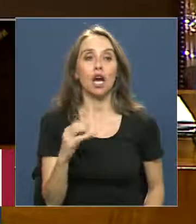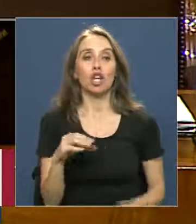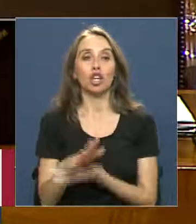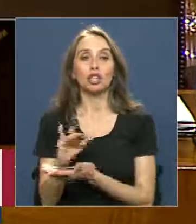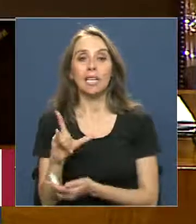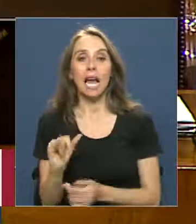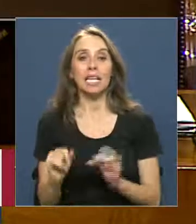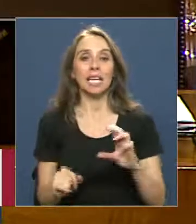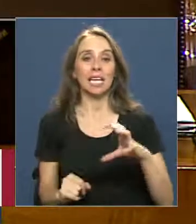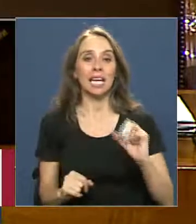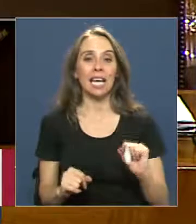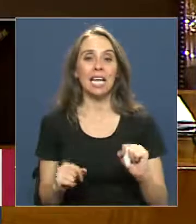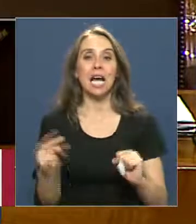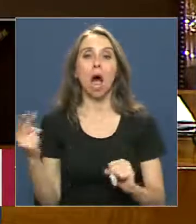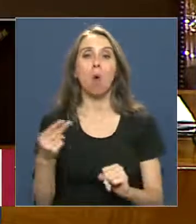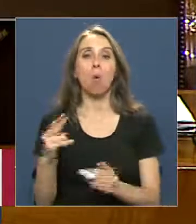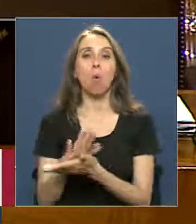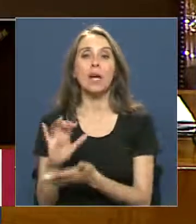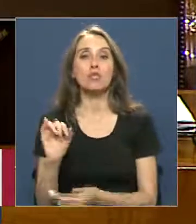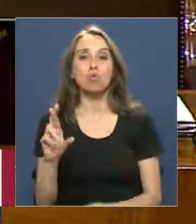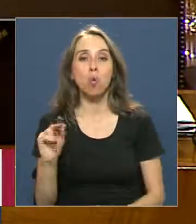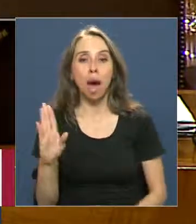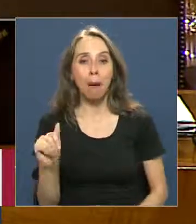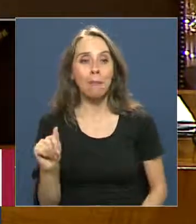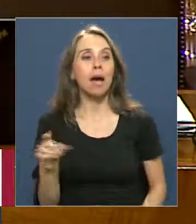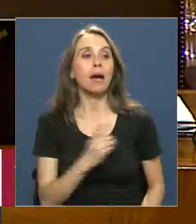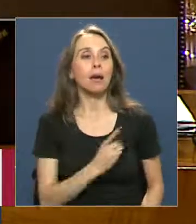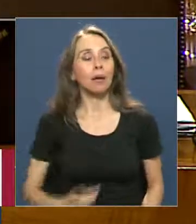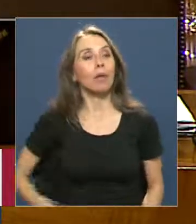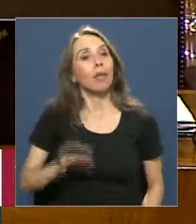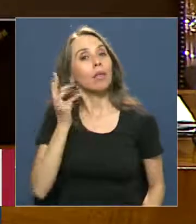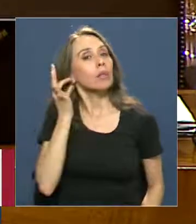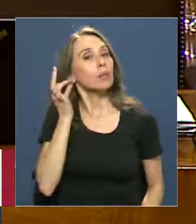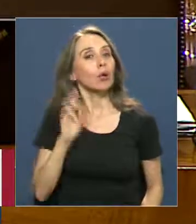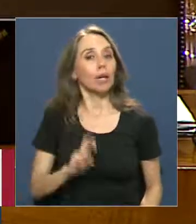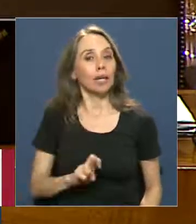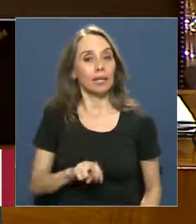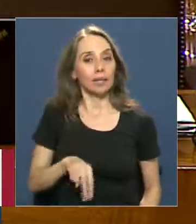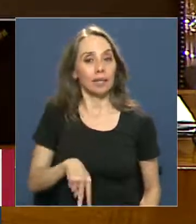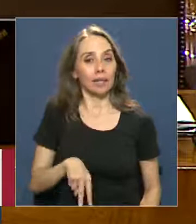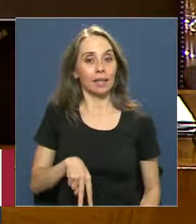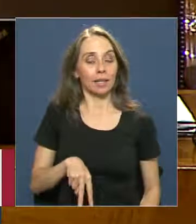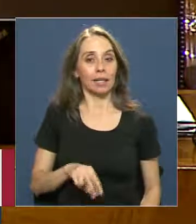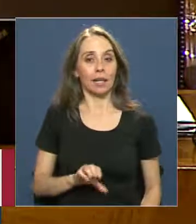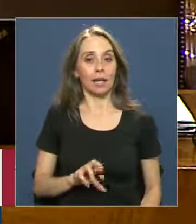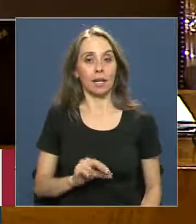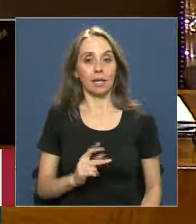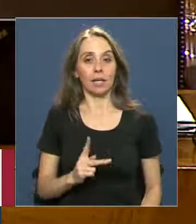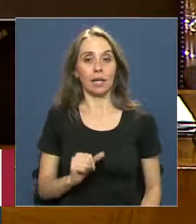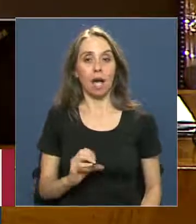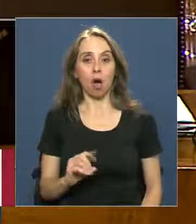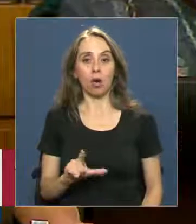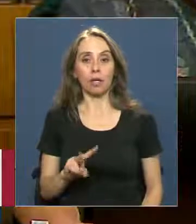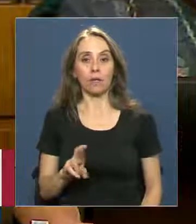Conchalí, Renca y Huechuraba, diputada de Renovación Nacional, Erika Olivera.